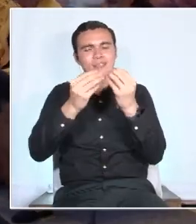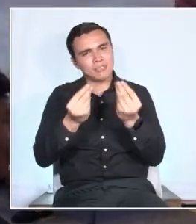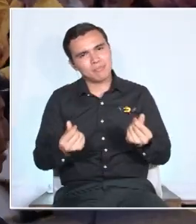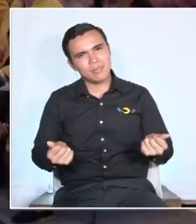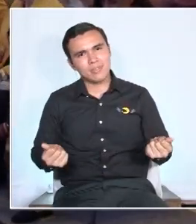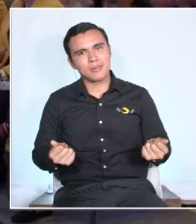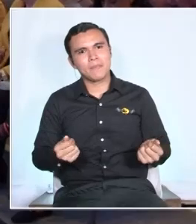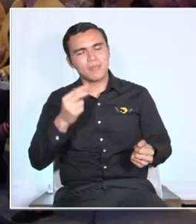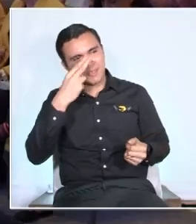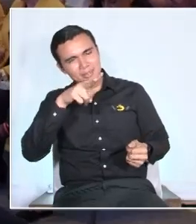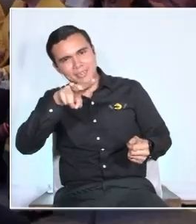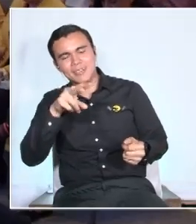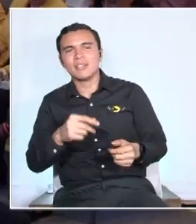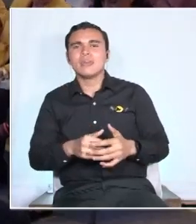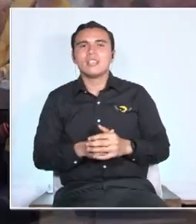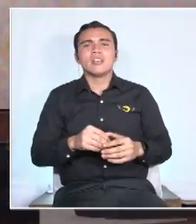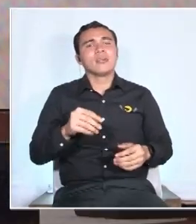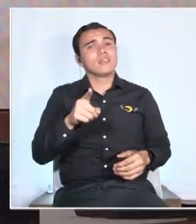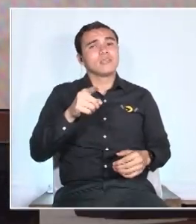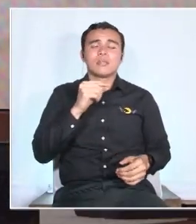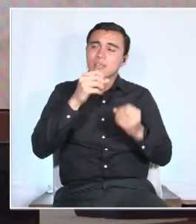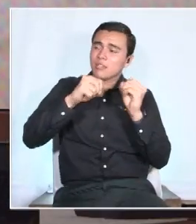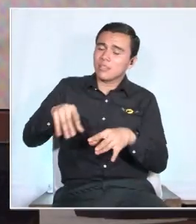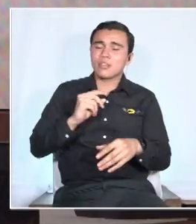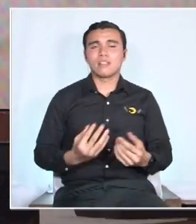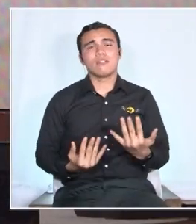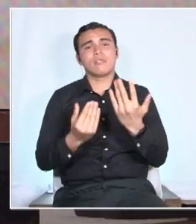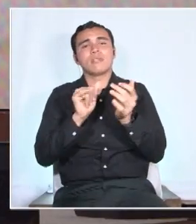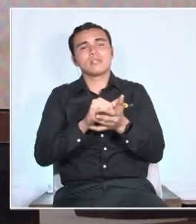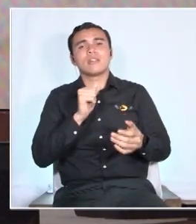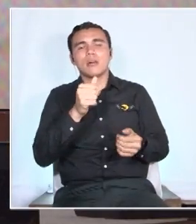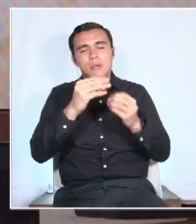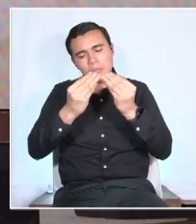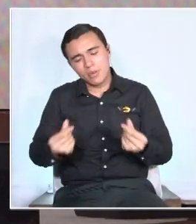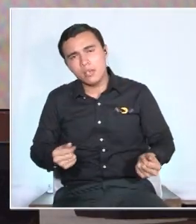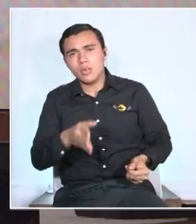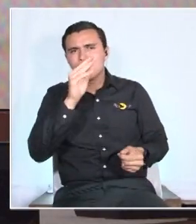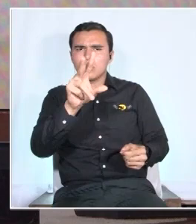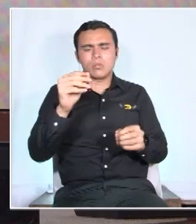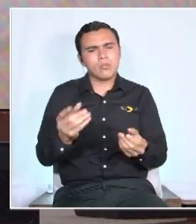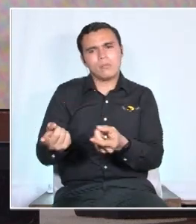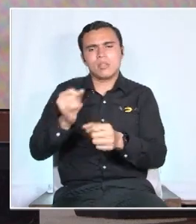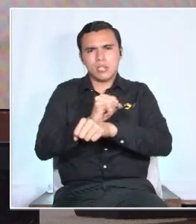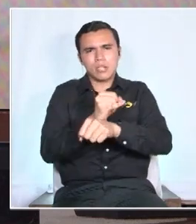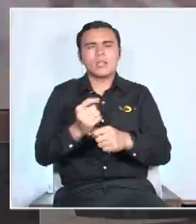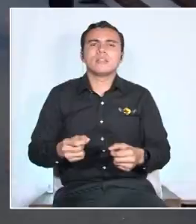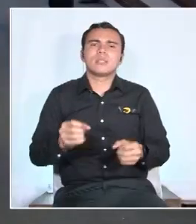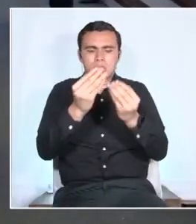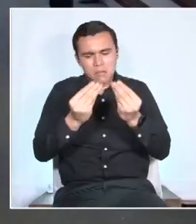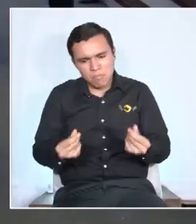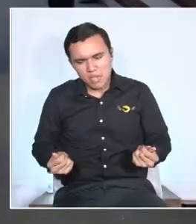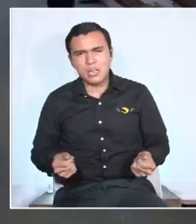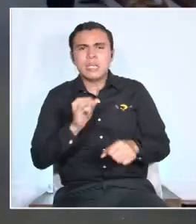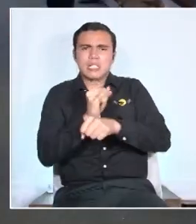Mira al que está al otro lado y dile, no dejes que el fuego se apague. Porque Dios no viene por una iglesia apagada, Dios viene por